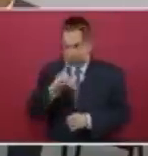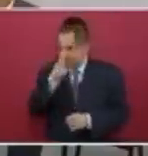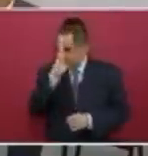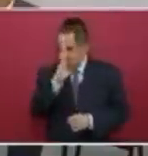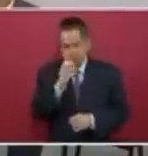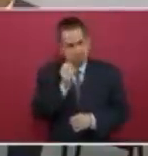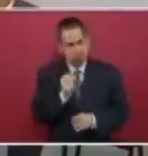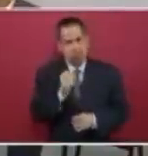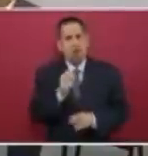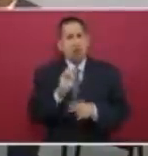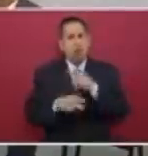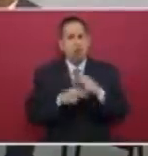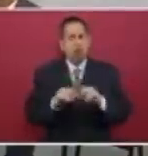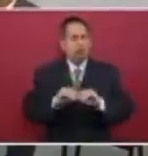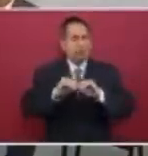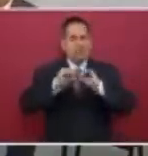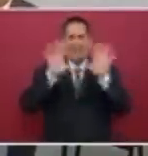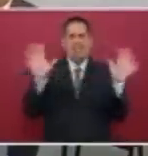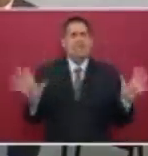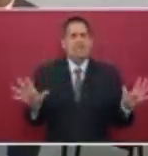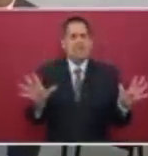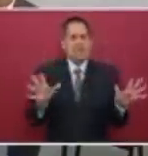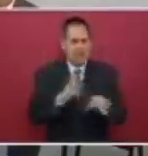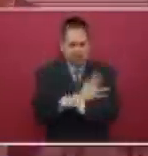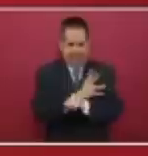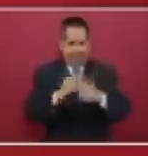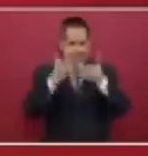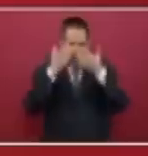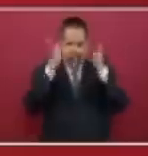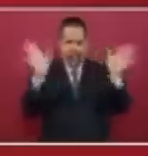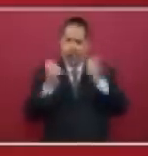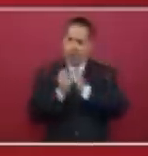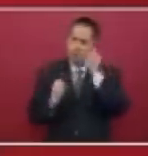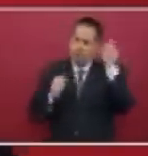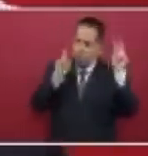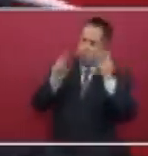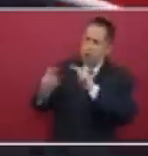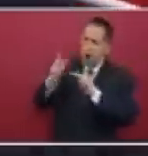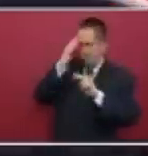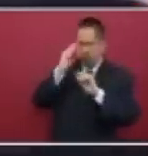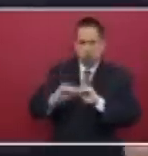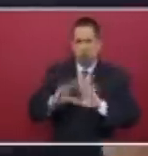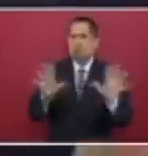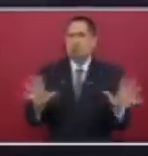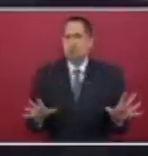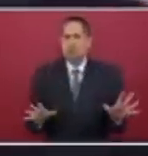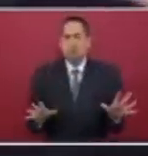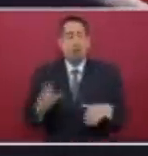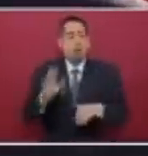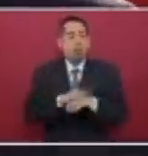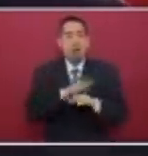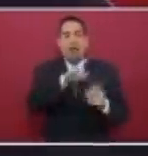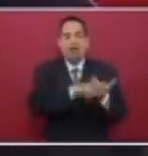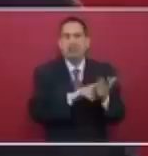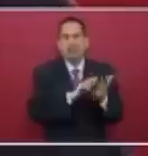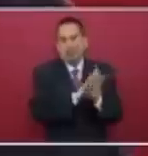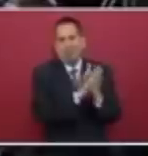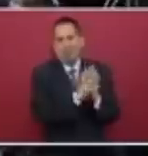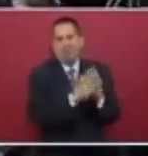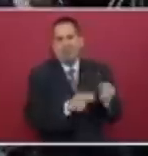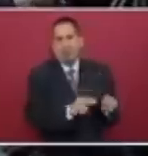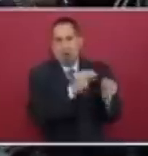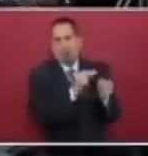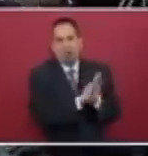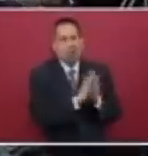a que la vida pública sea cada vez más pública porque estaban metidos en los negocios